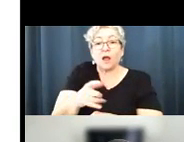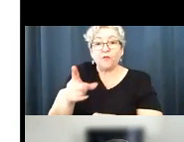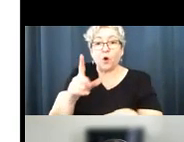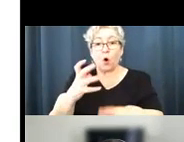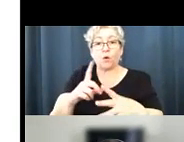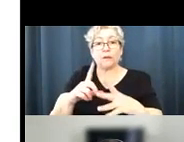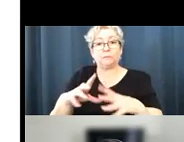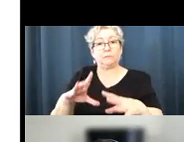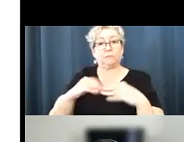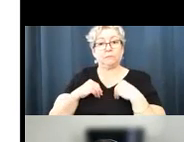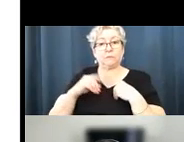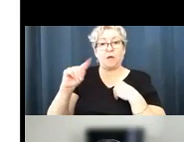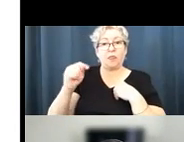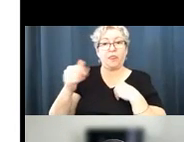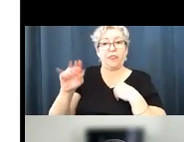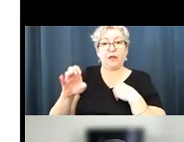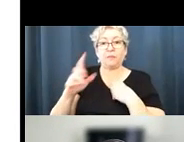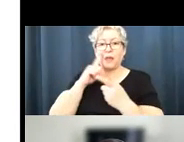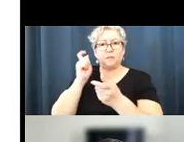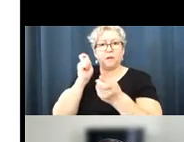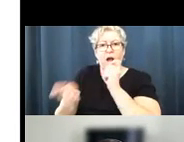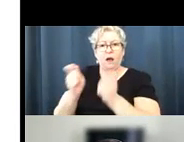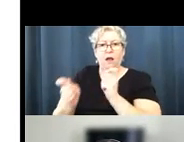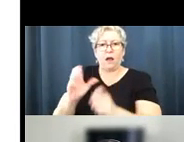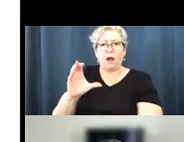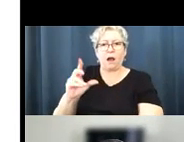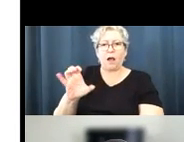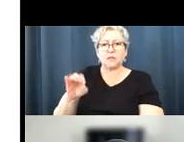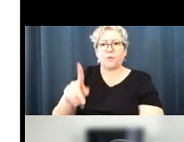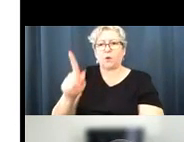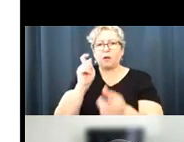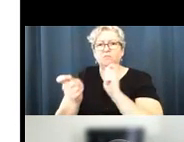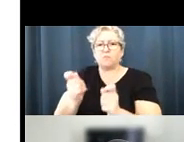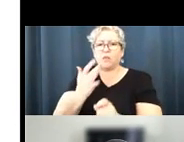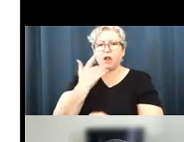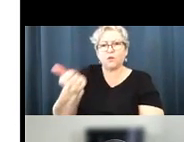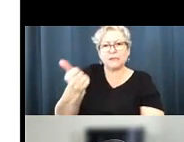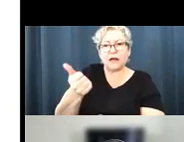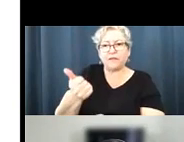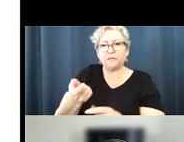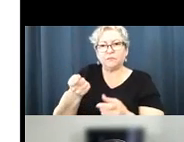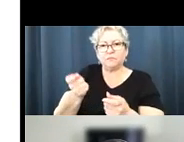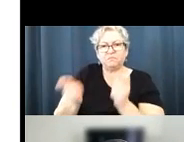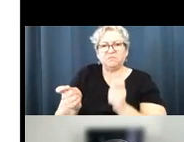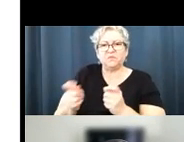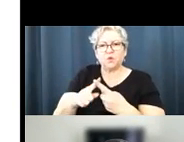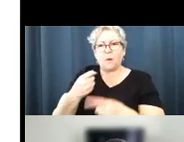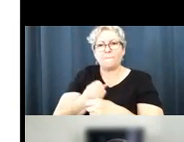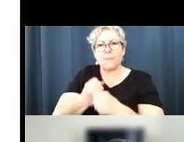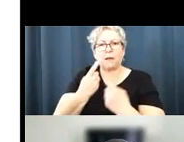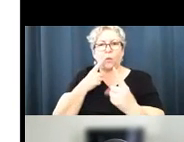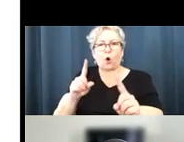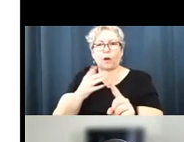si usted va a usar un tema y va a arreglarlo a su gusto,